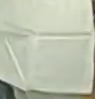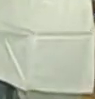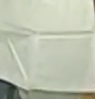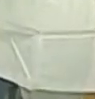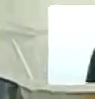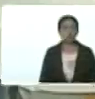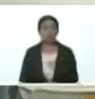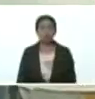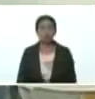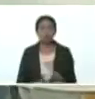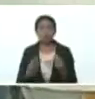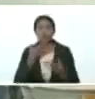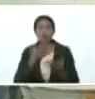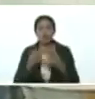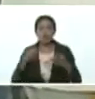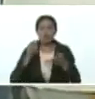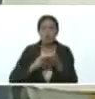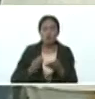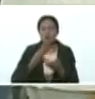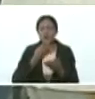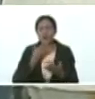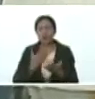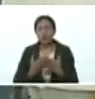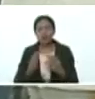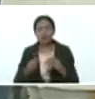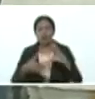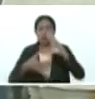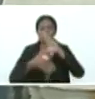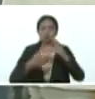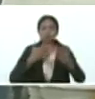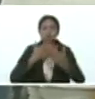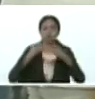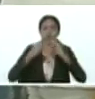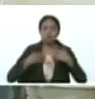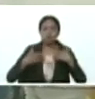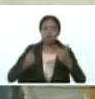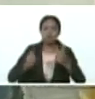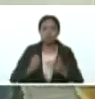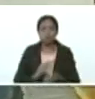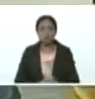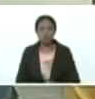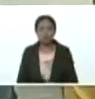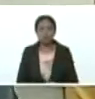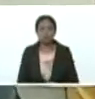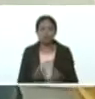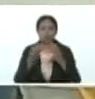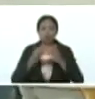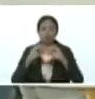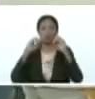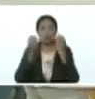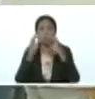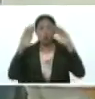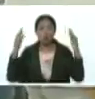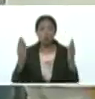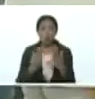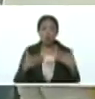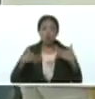Y reitero mi agradecimiento a la Organización Panamericana de la Salud, a la Organización Mundial de la